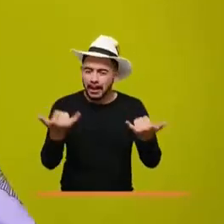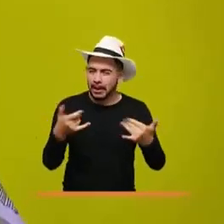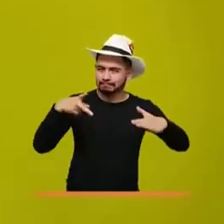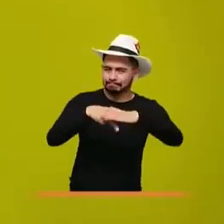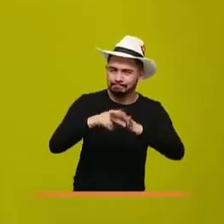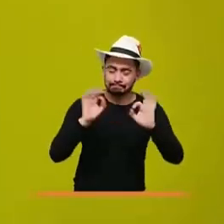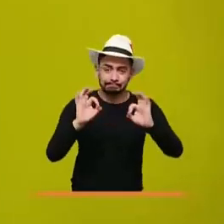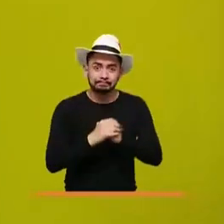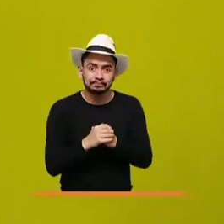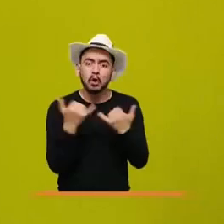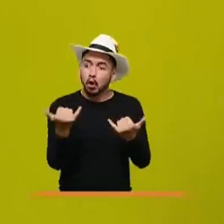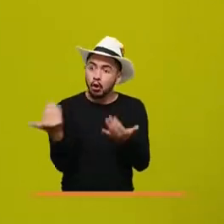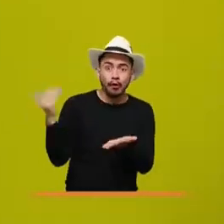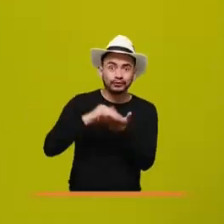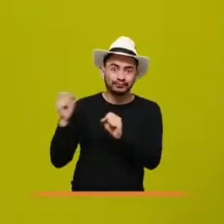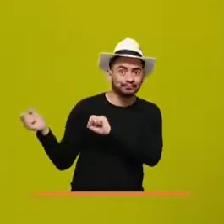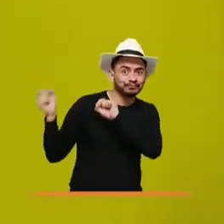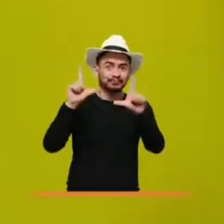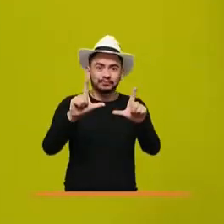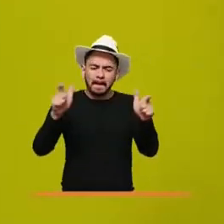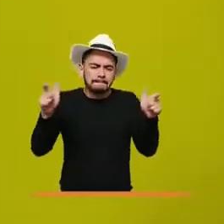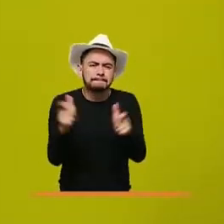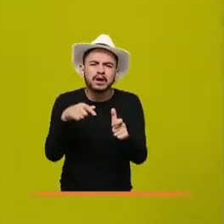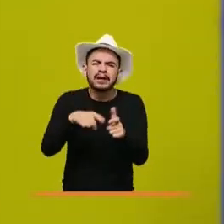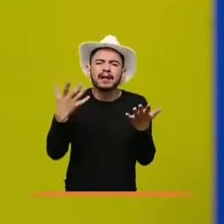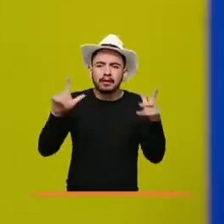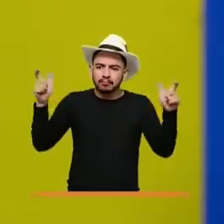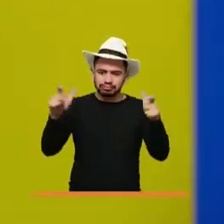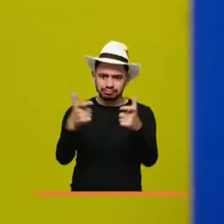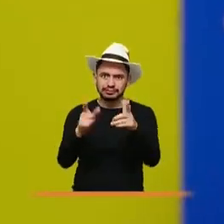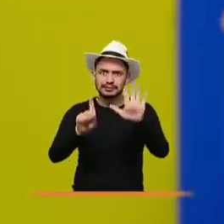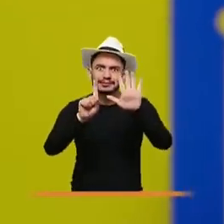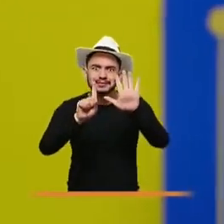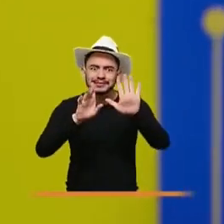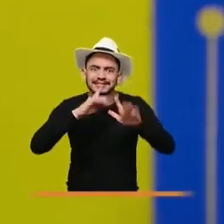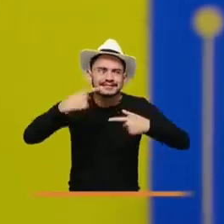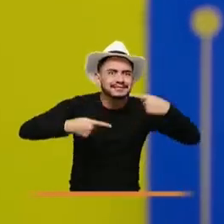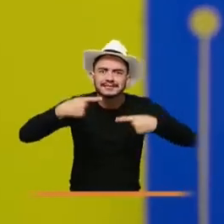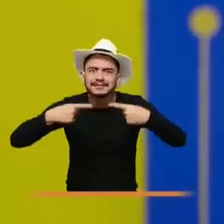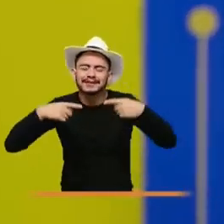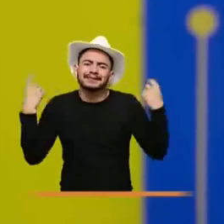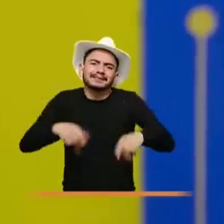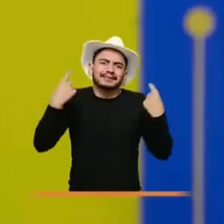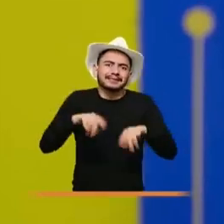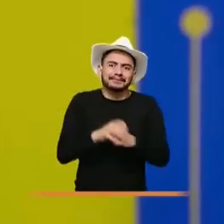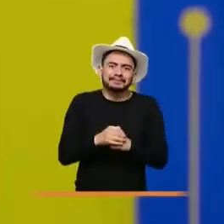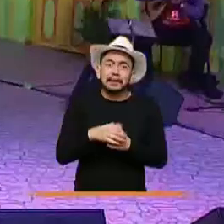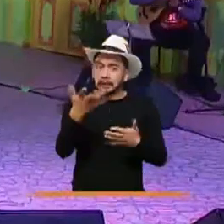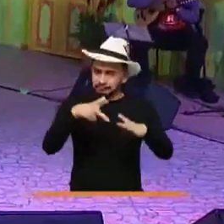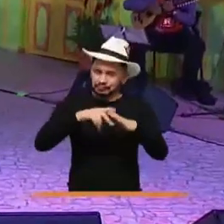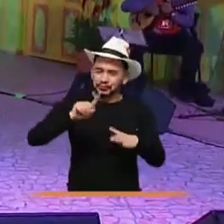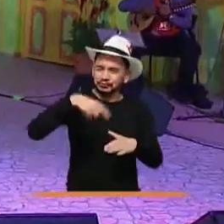regresemos son sólo seis los clasificados para unirse aquí a pelear el título del rey vamos a la pausa no se desconecte porque ya